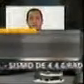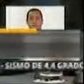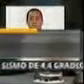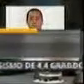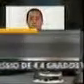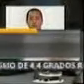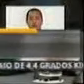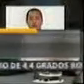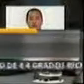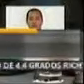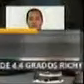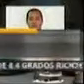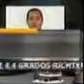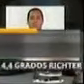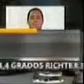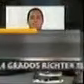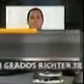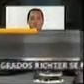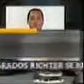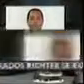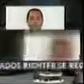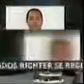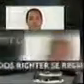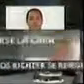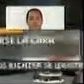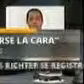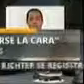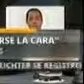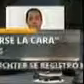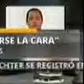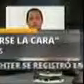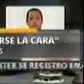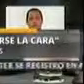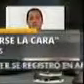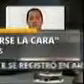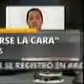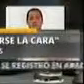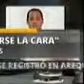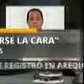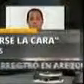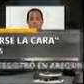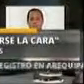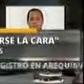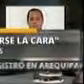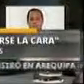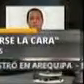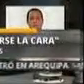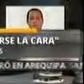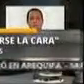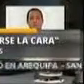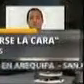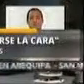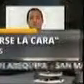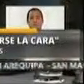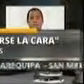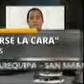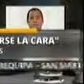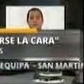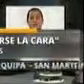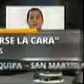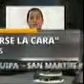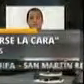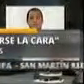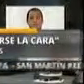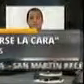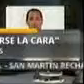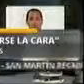en el despacho del entonces presidente del Poder Judicial, una reunión solicitada por el entonces ministro